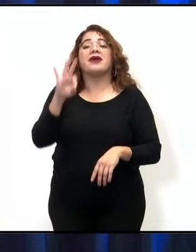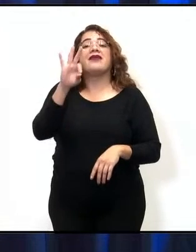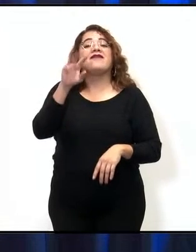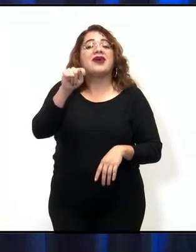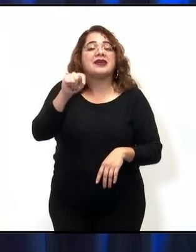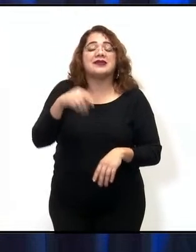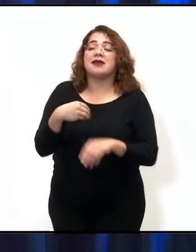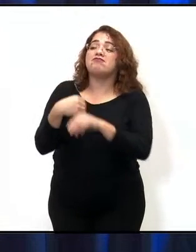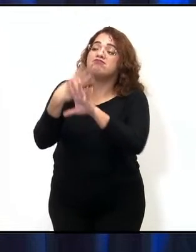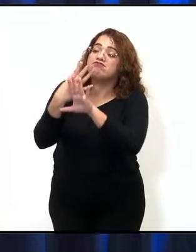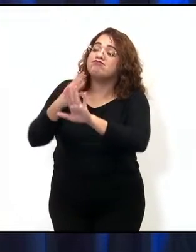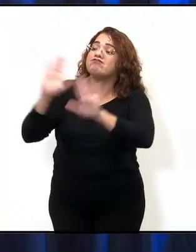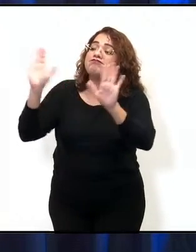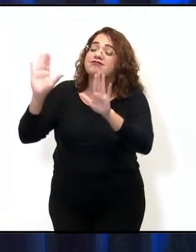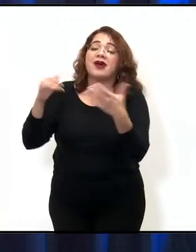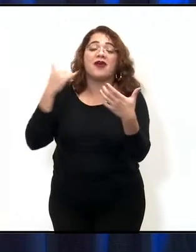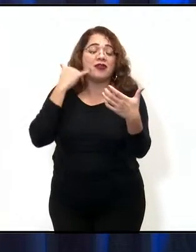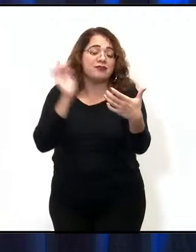tan importante.